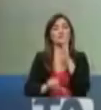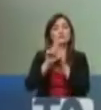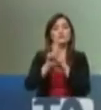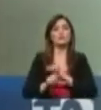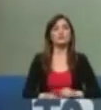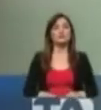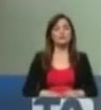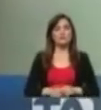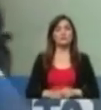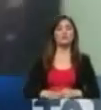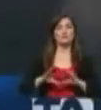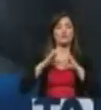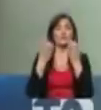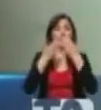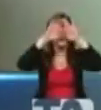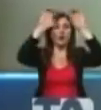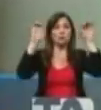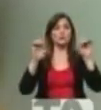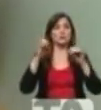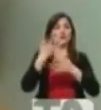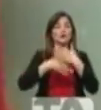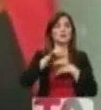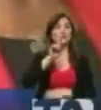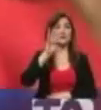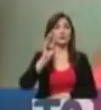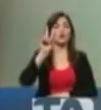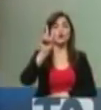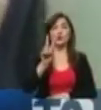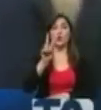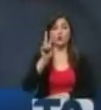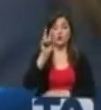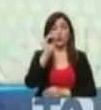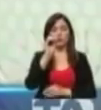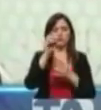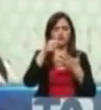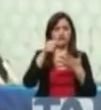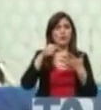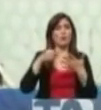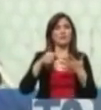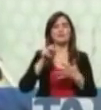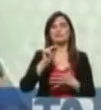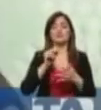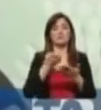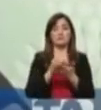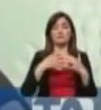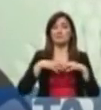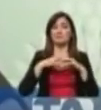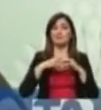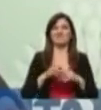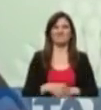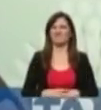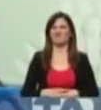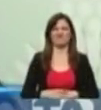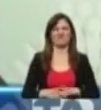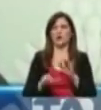ley. Solo el Comité Empresarial Ecuatoriano llegó con 162 observaciones para el proyecto de ley. No va a reactivar la economía. La ley tiene un